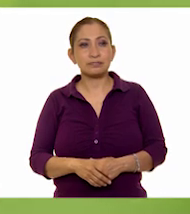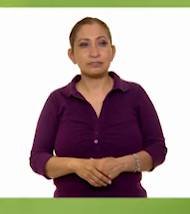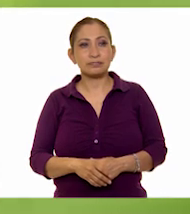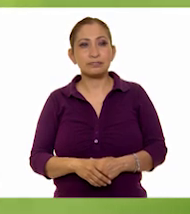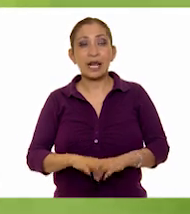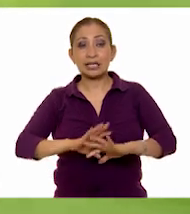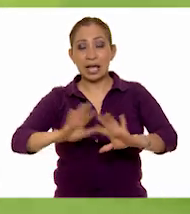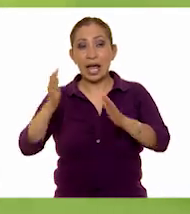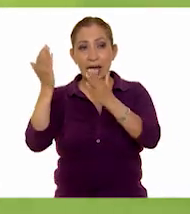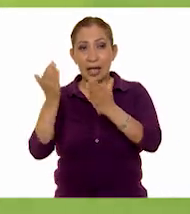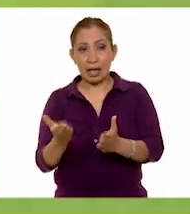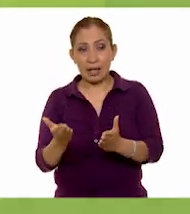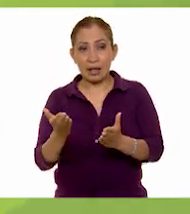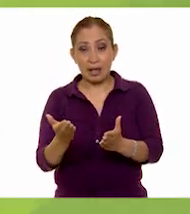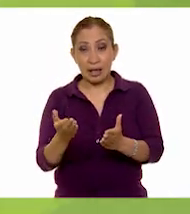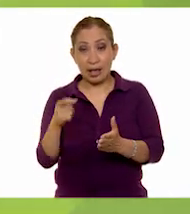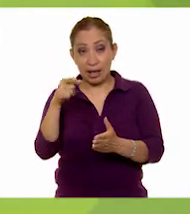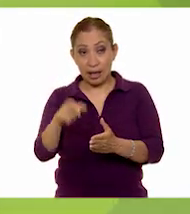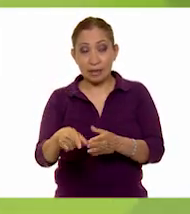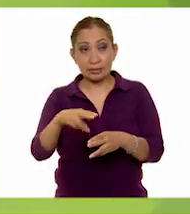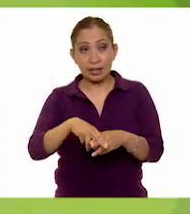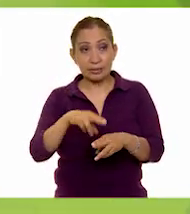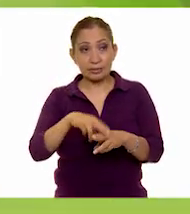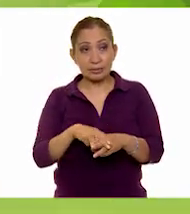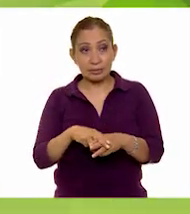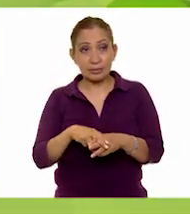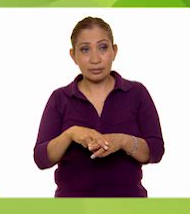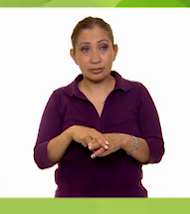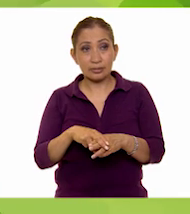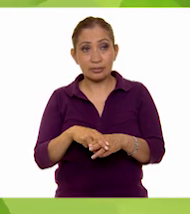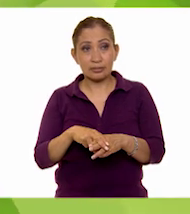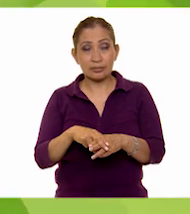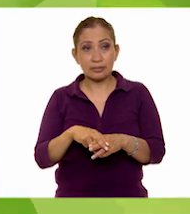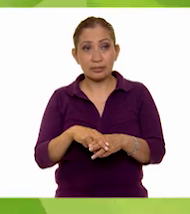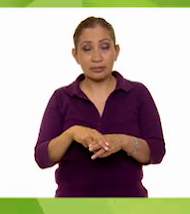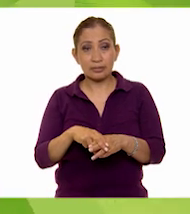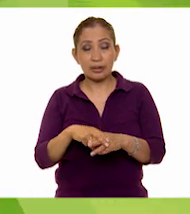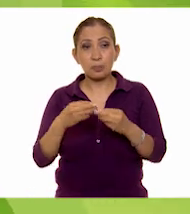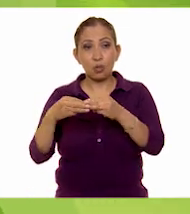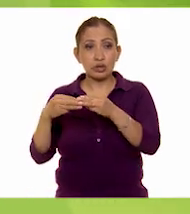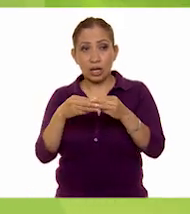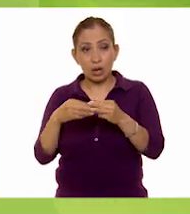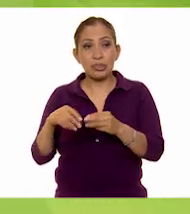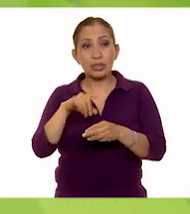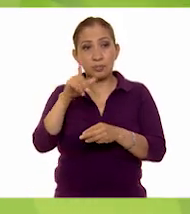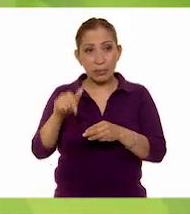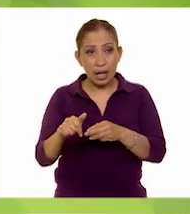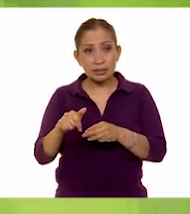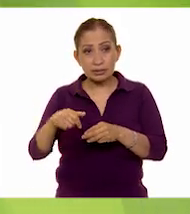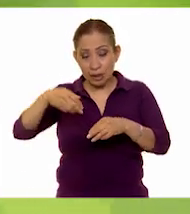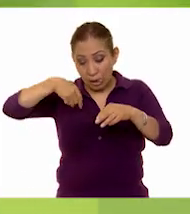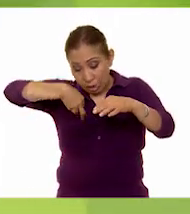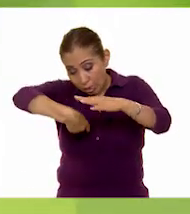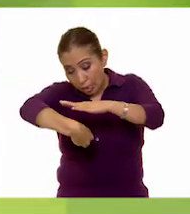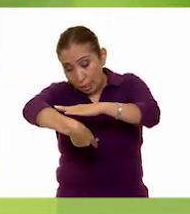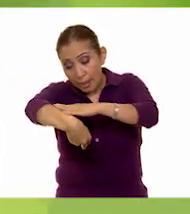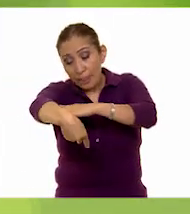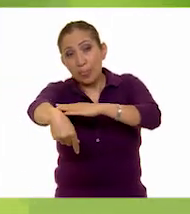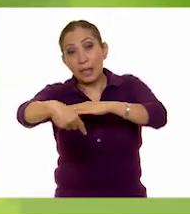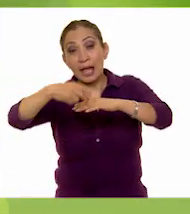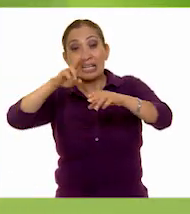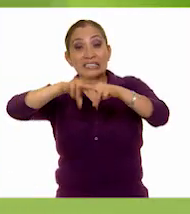Y ya llegando aquí, tenemos que agarrar nuestro peluche y tenemos que pasar debajo de la